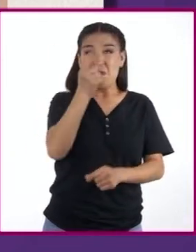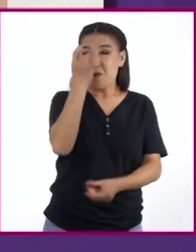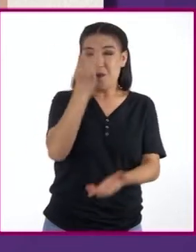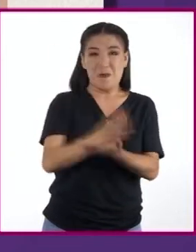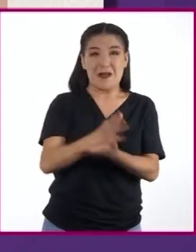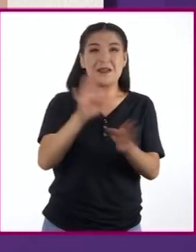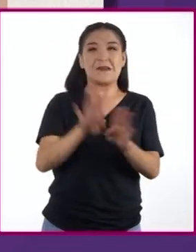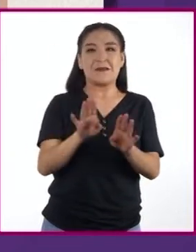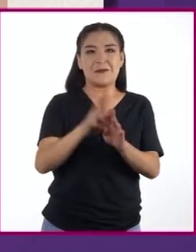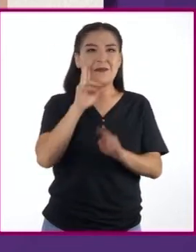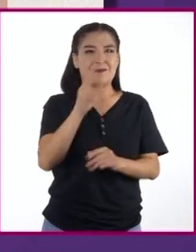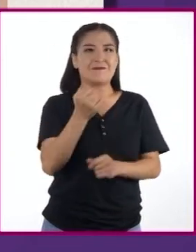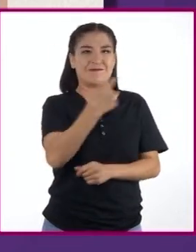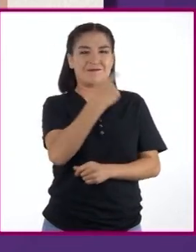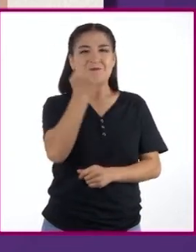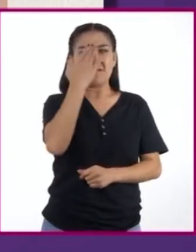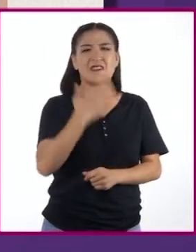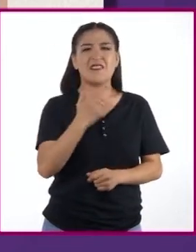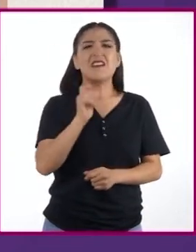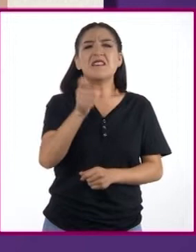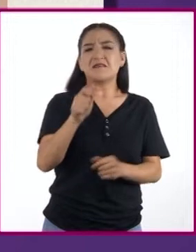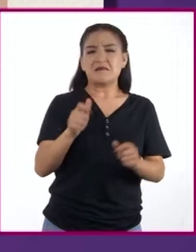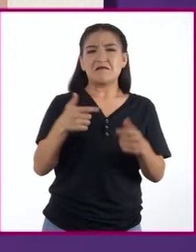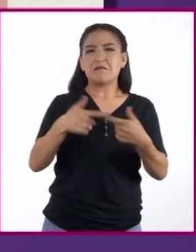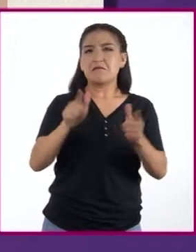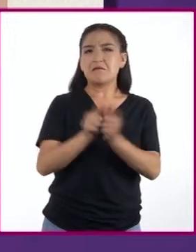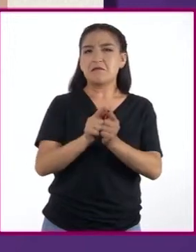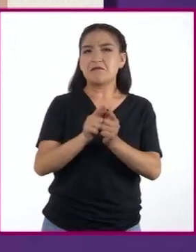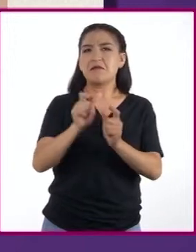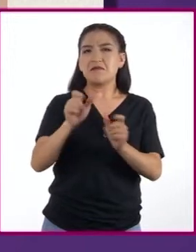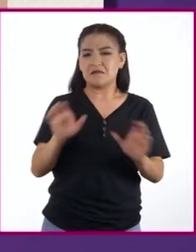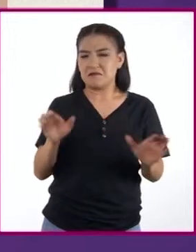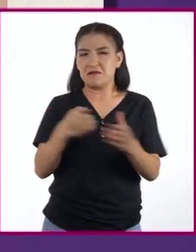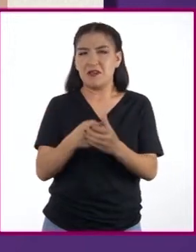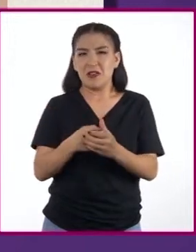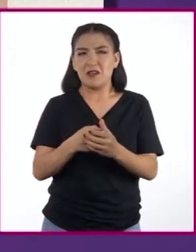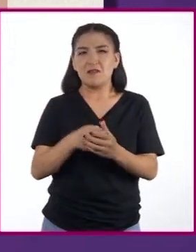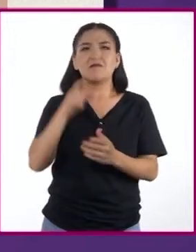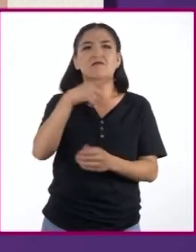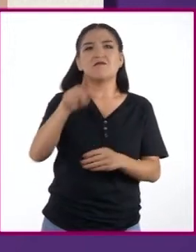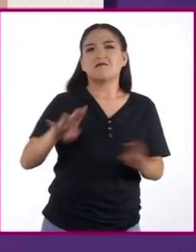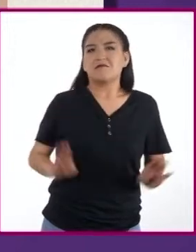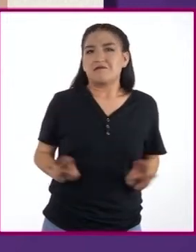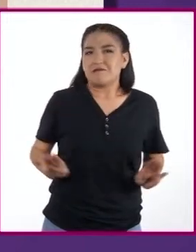en la escena. ¿A qué grupo étnico representa este personaje?